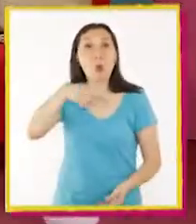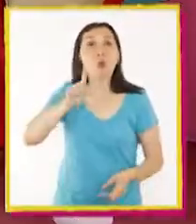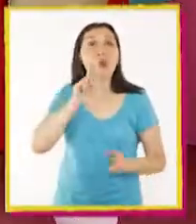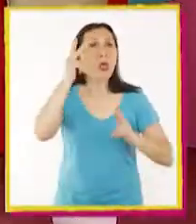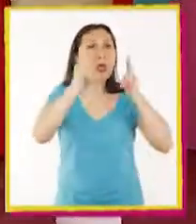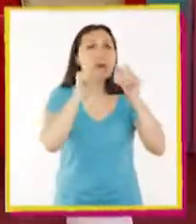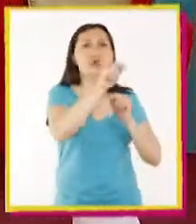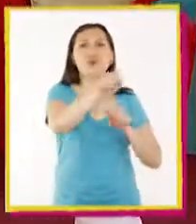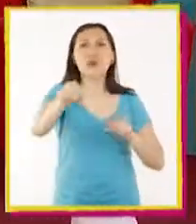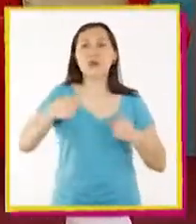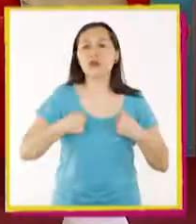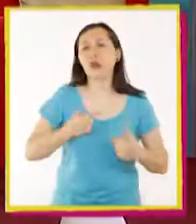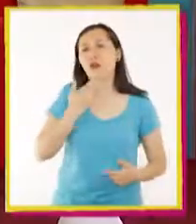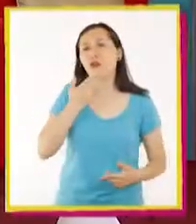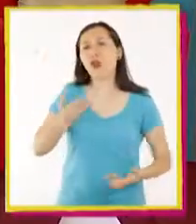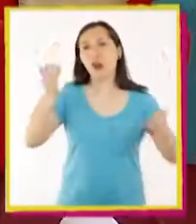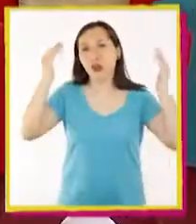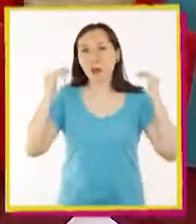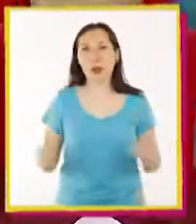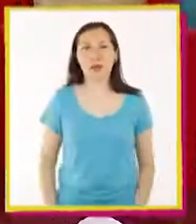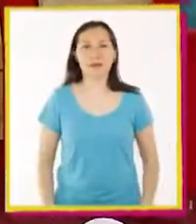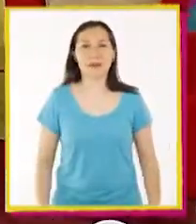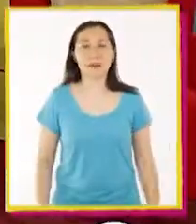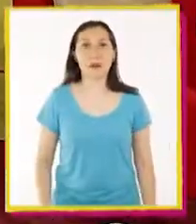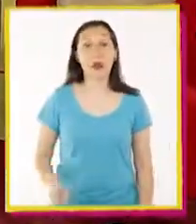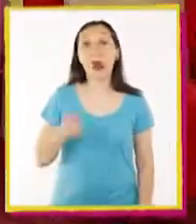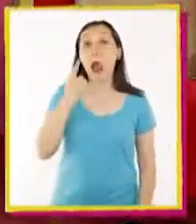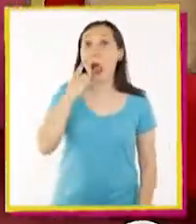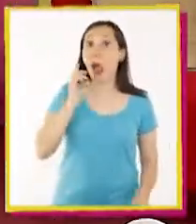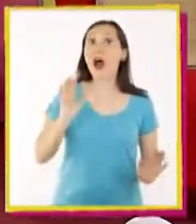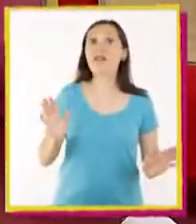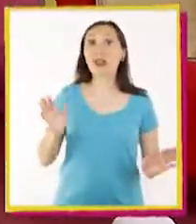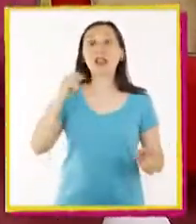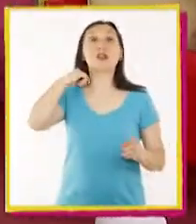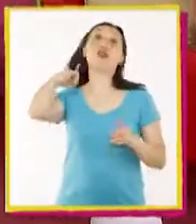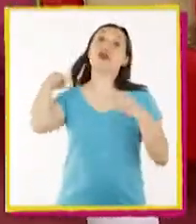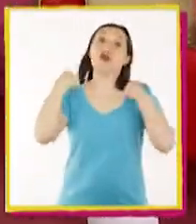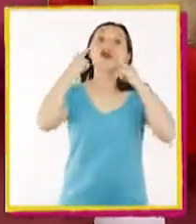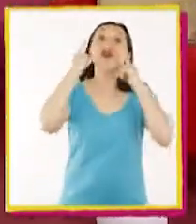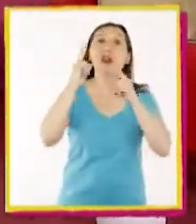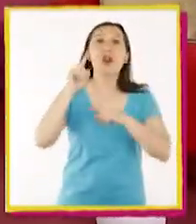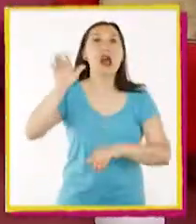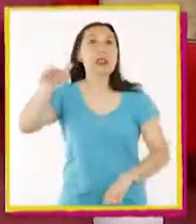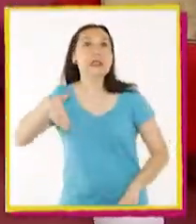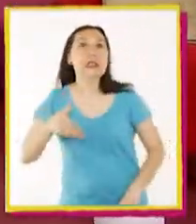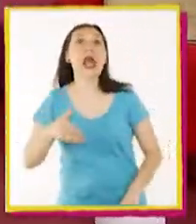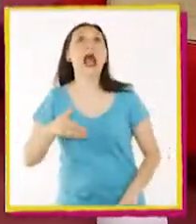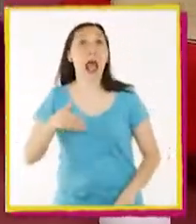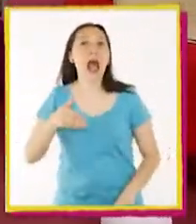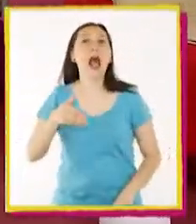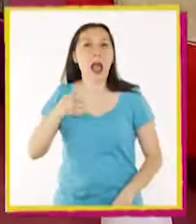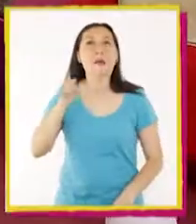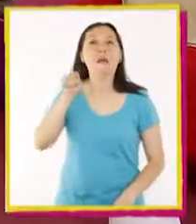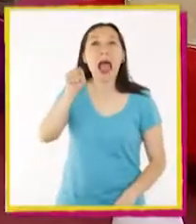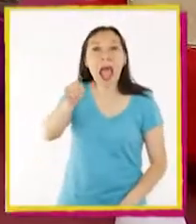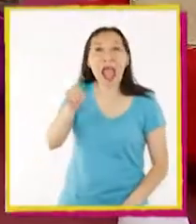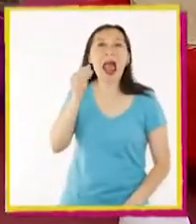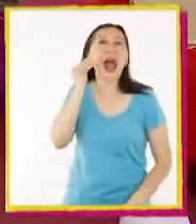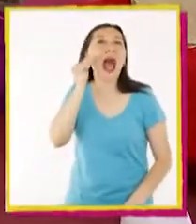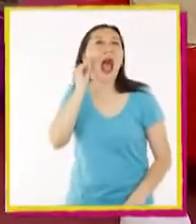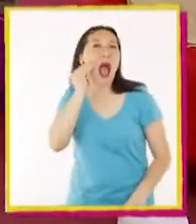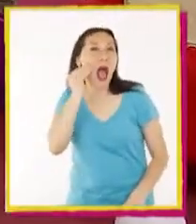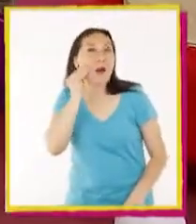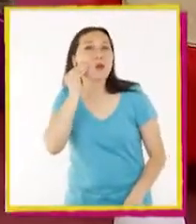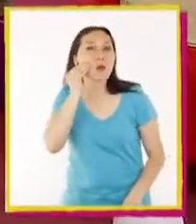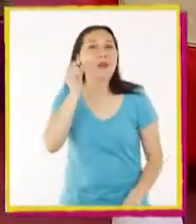todos tienen disfraces. Sería muy fome. A ver, ya sé, voy a llamar a Agustina. Ella es muy creativa y